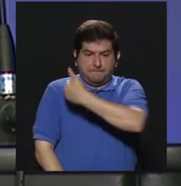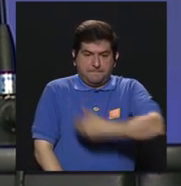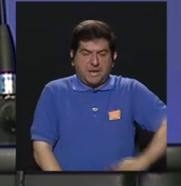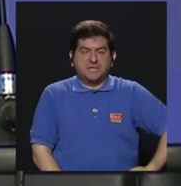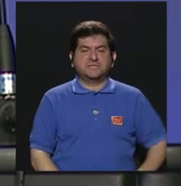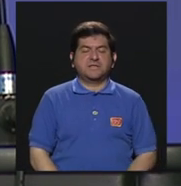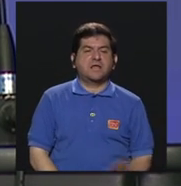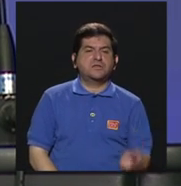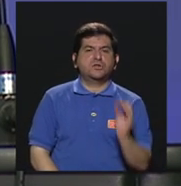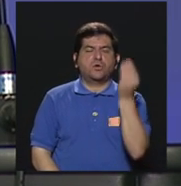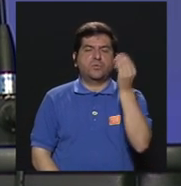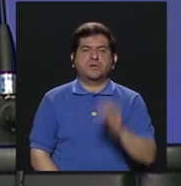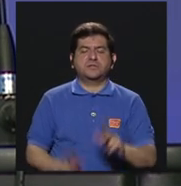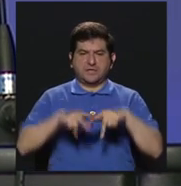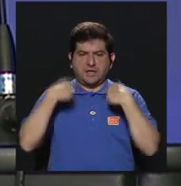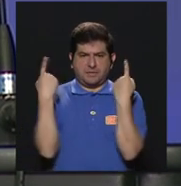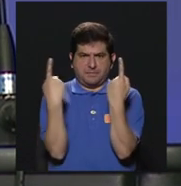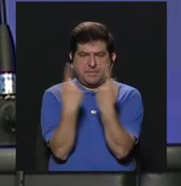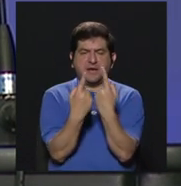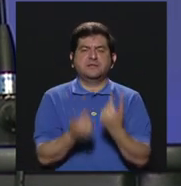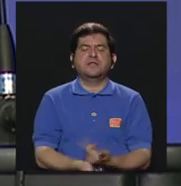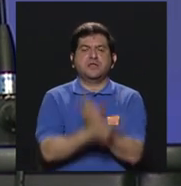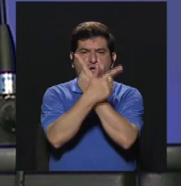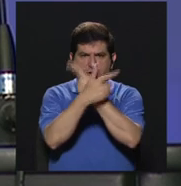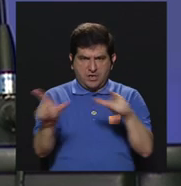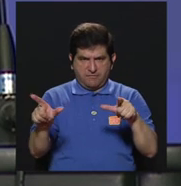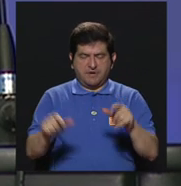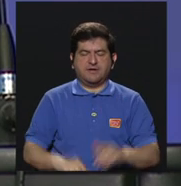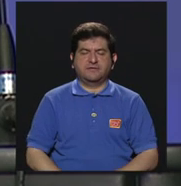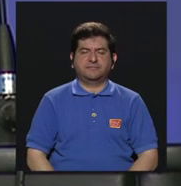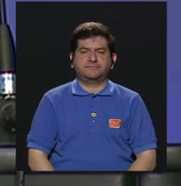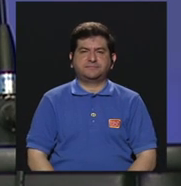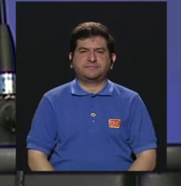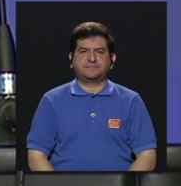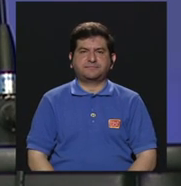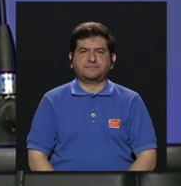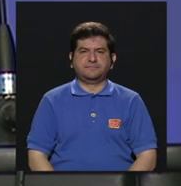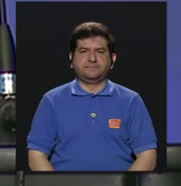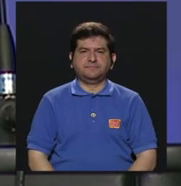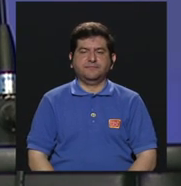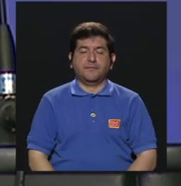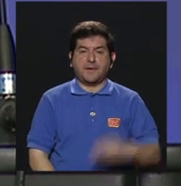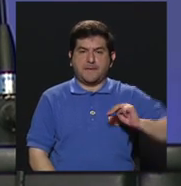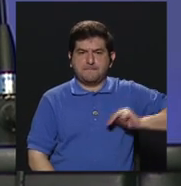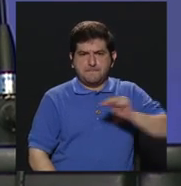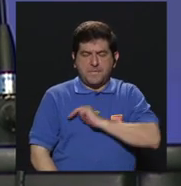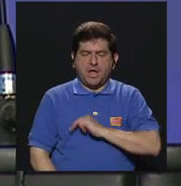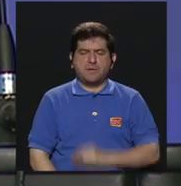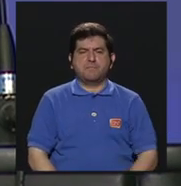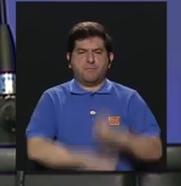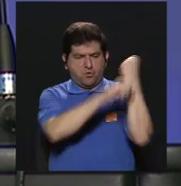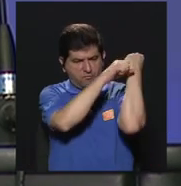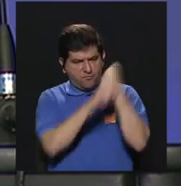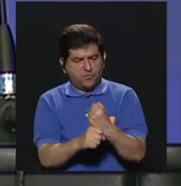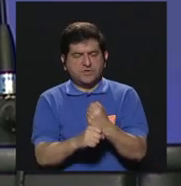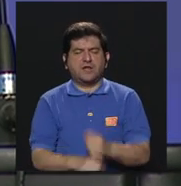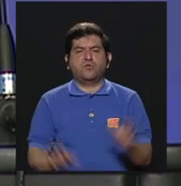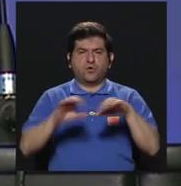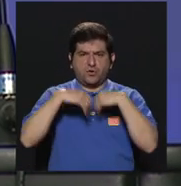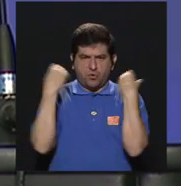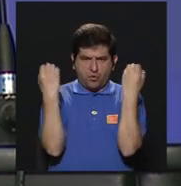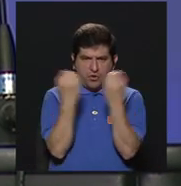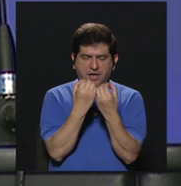de la Juventud del Partido Liberal, Juventud Liberal, y miembro fundador de la